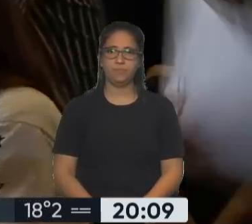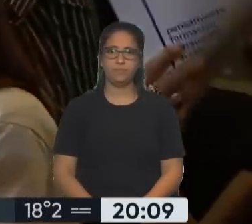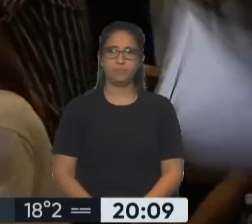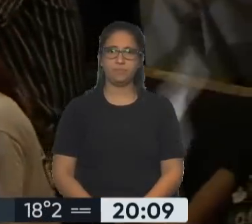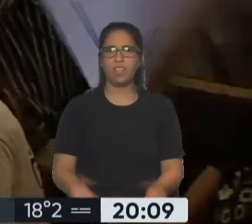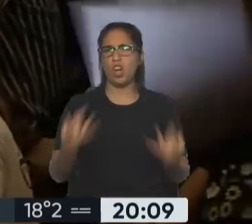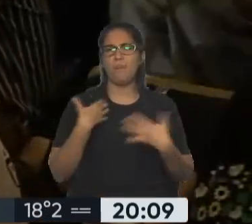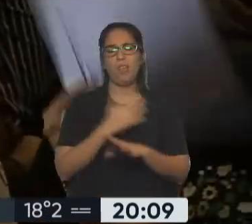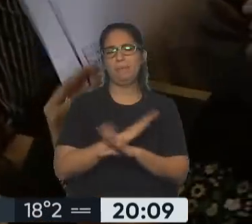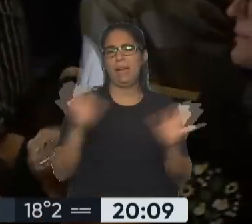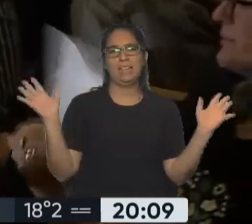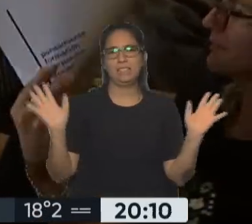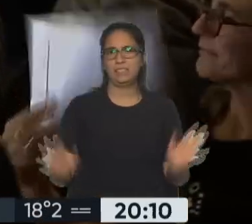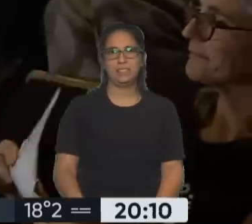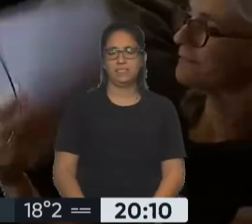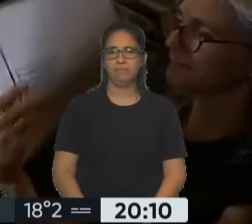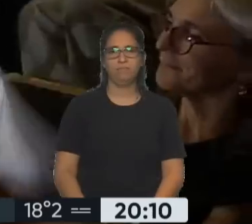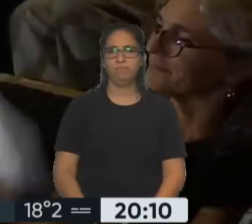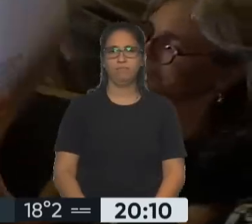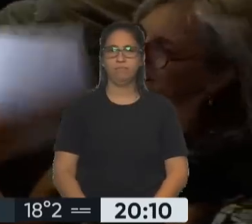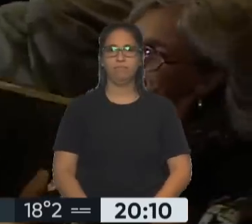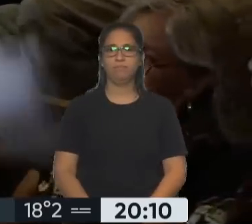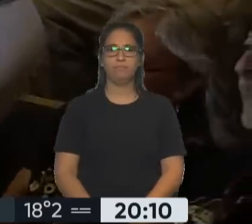Que no me jodan más.